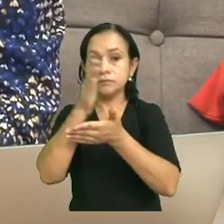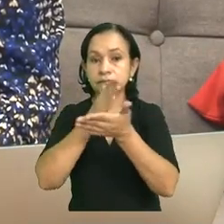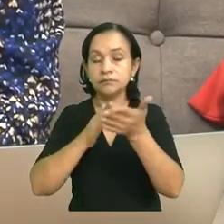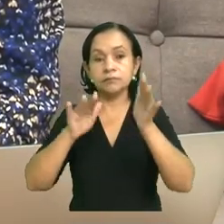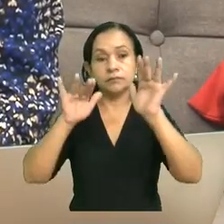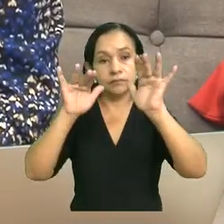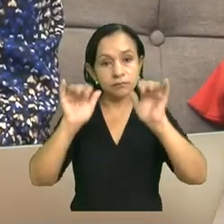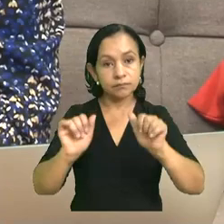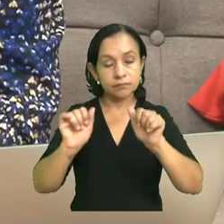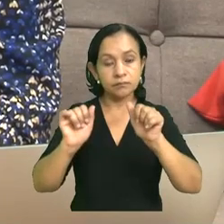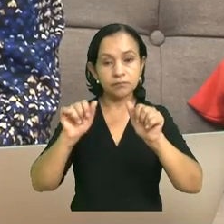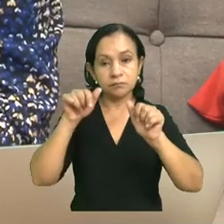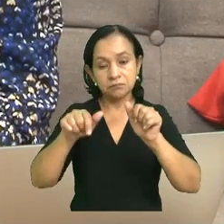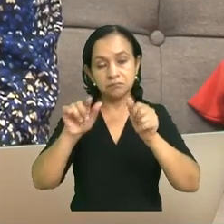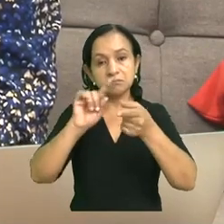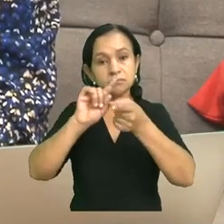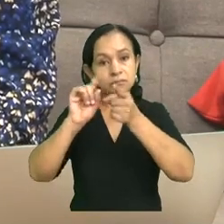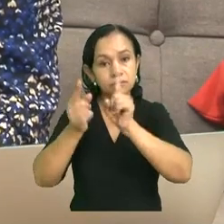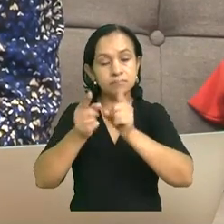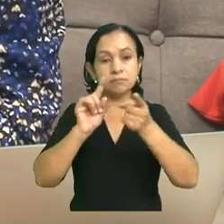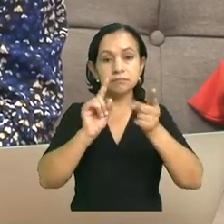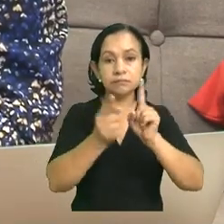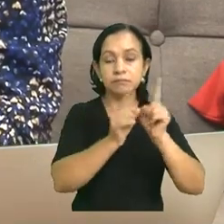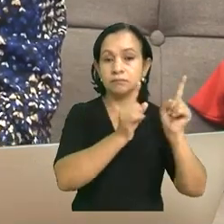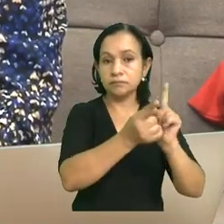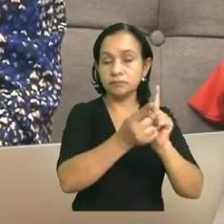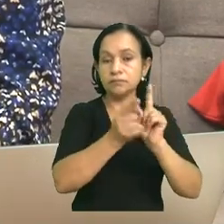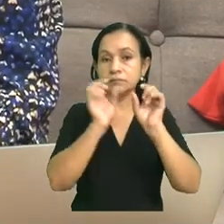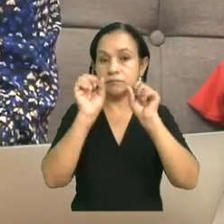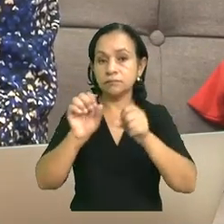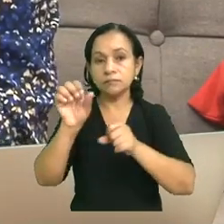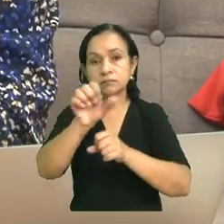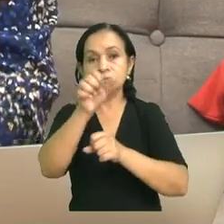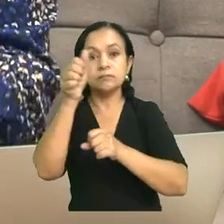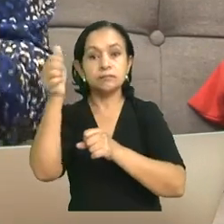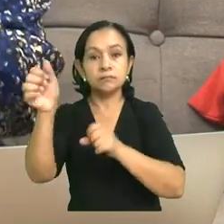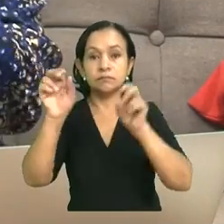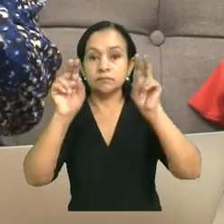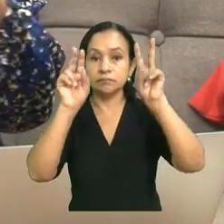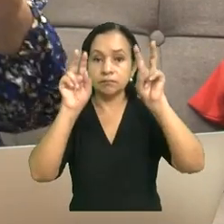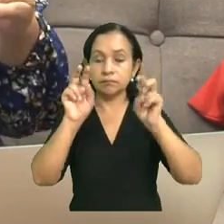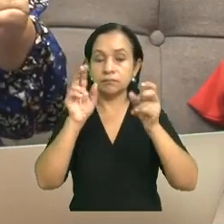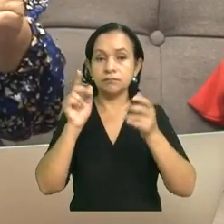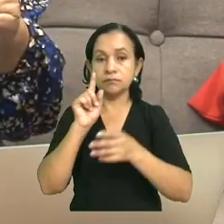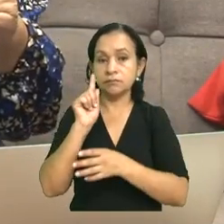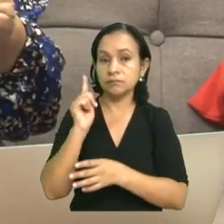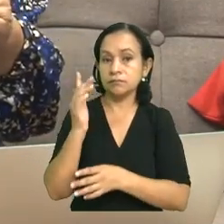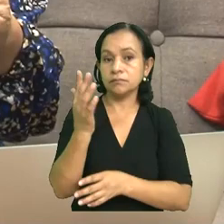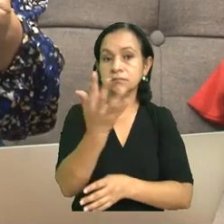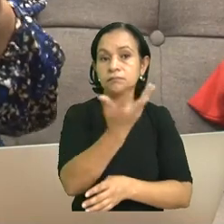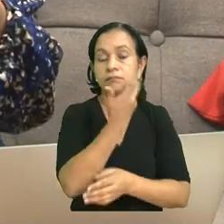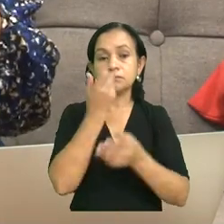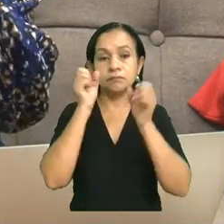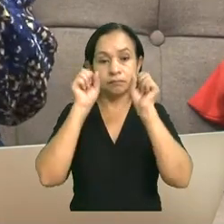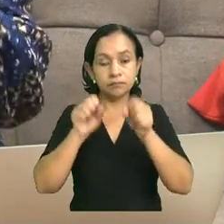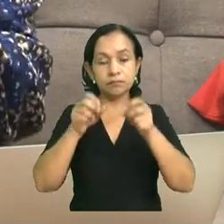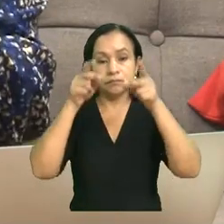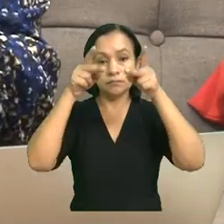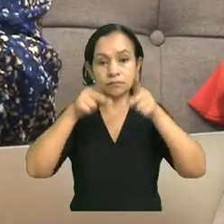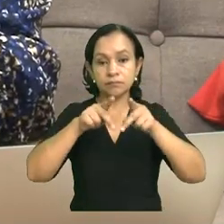van siendo menos, se van mitigando, pero también pueden surgir otros. Y todo eso tiene sus